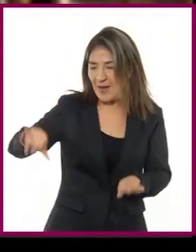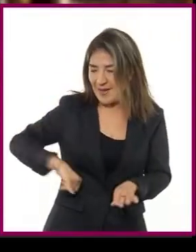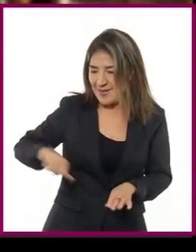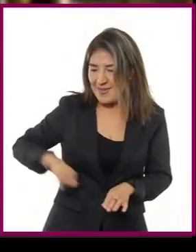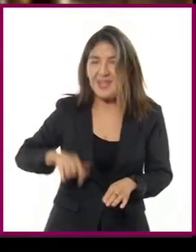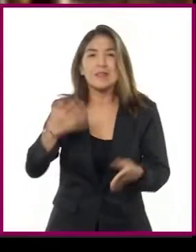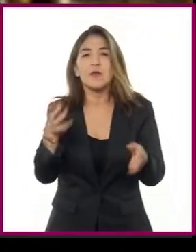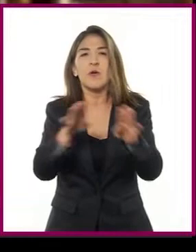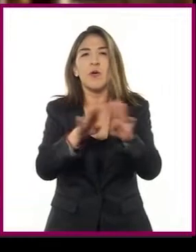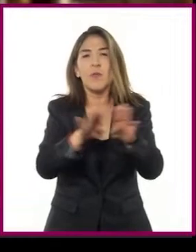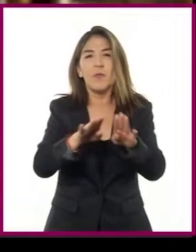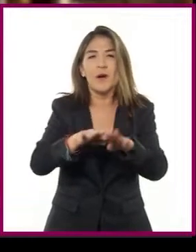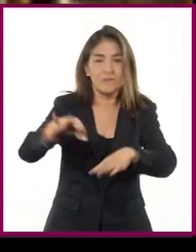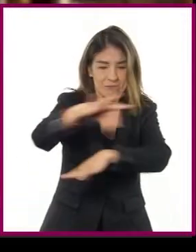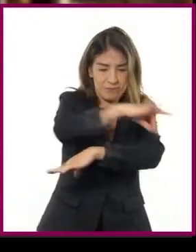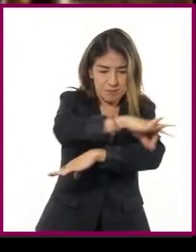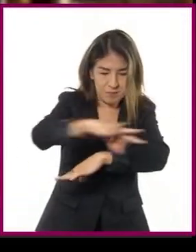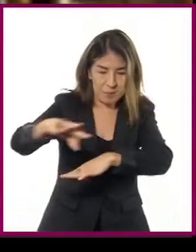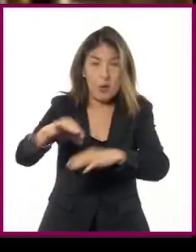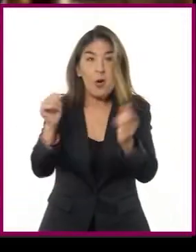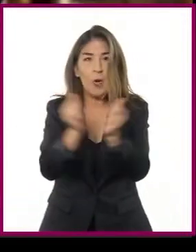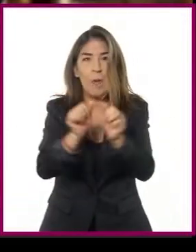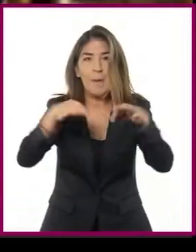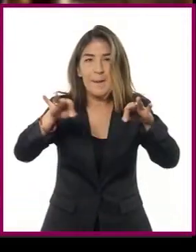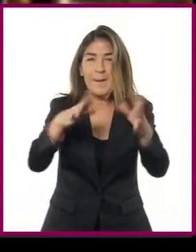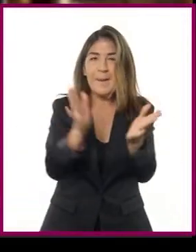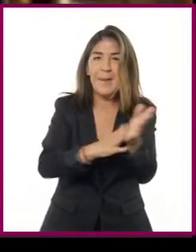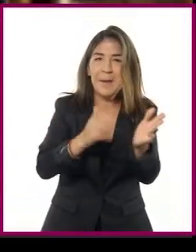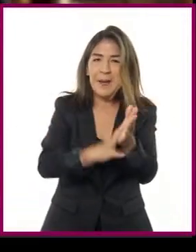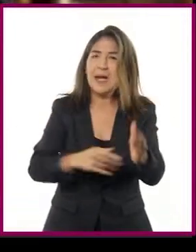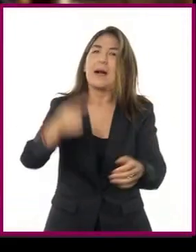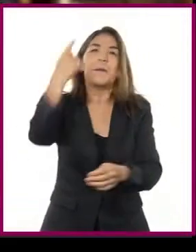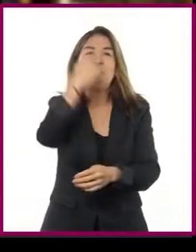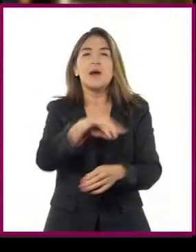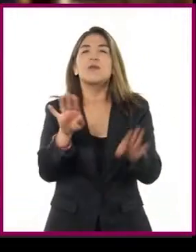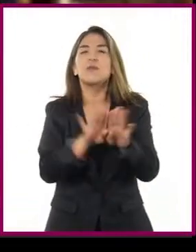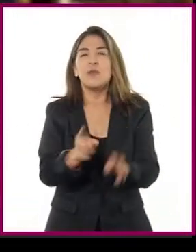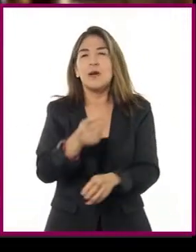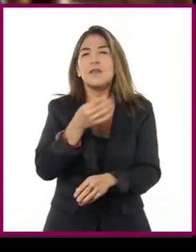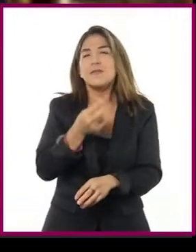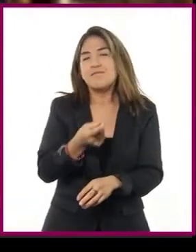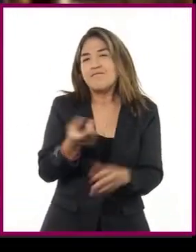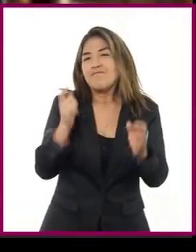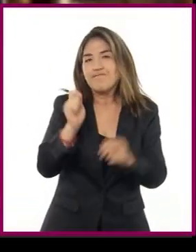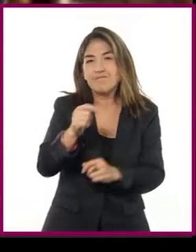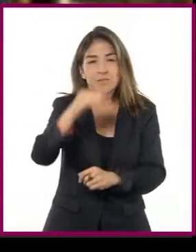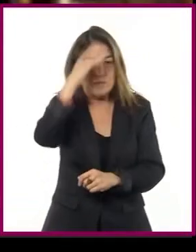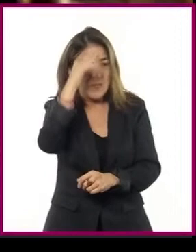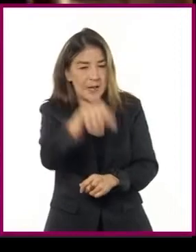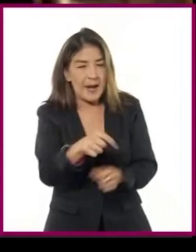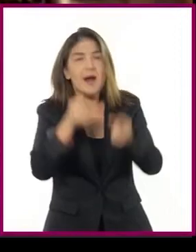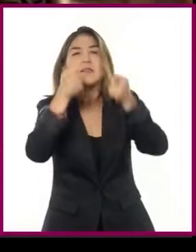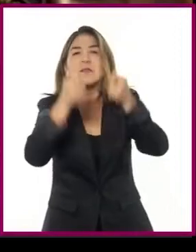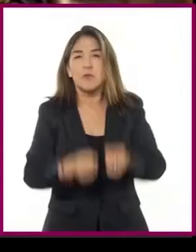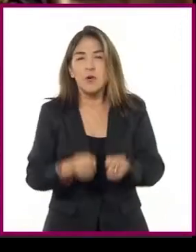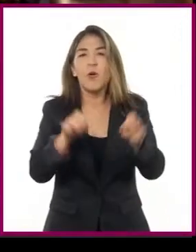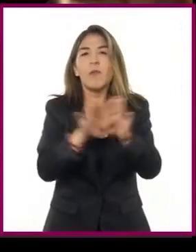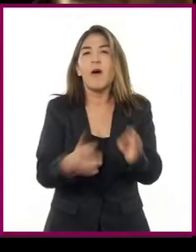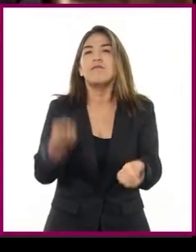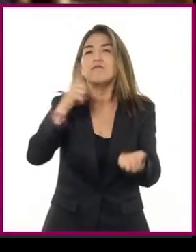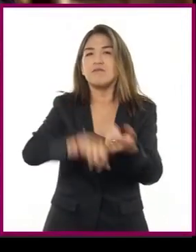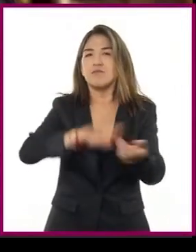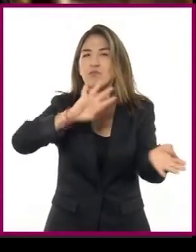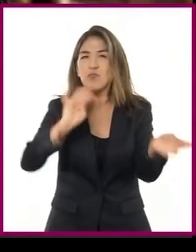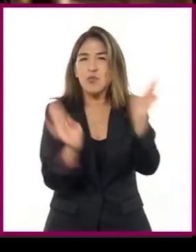con los que se pudieran concluir afirmaciones que se correspondieran con el mundo